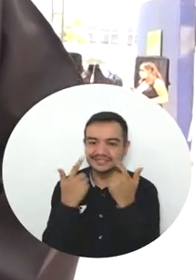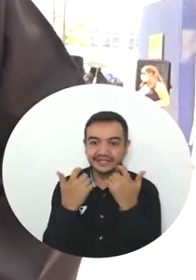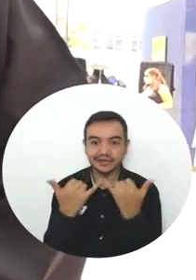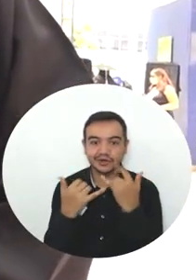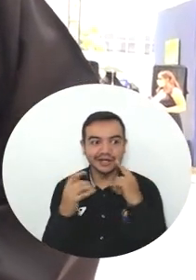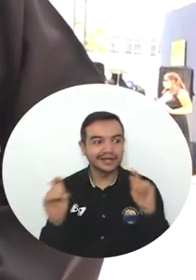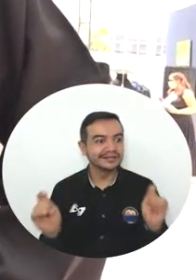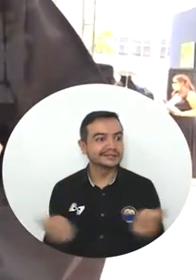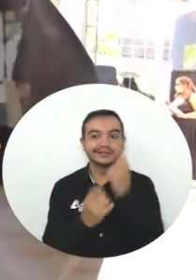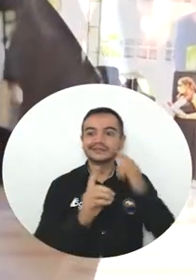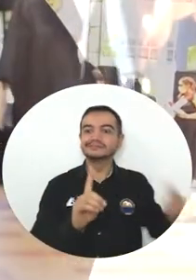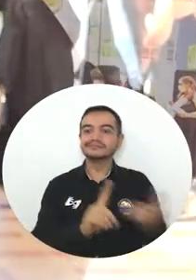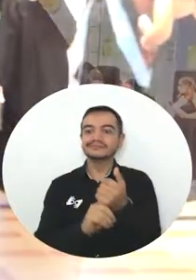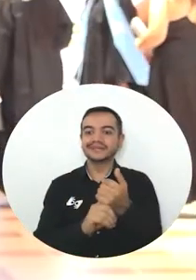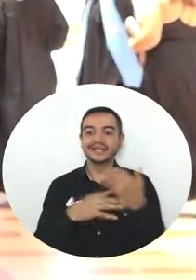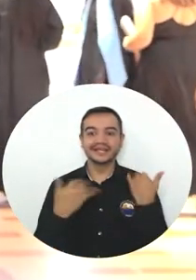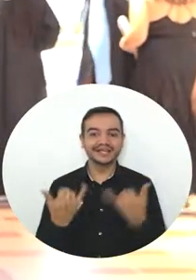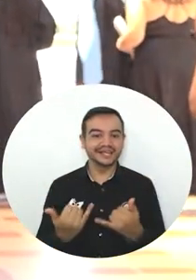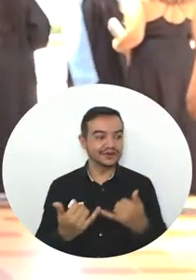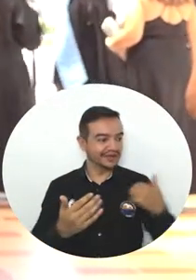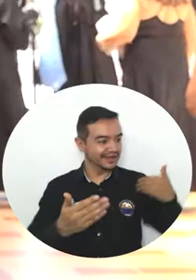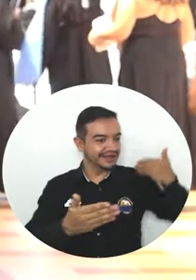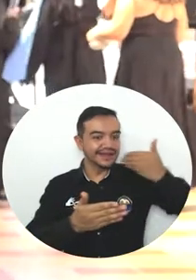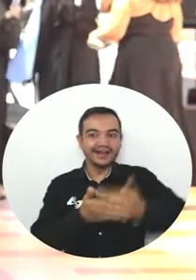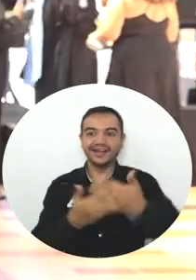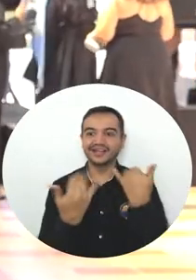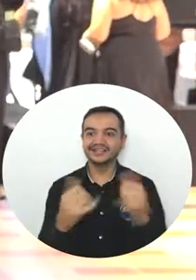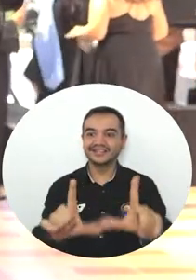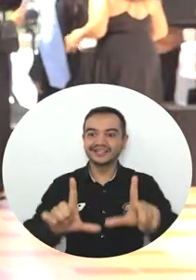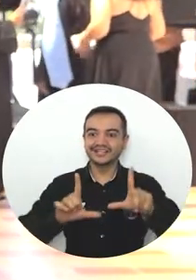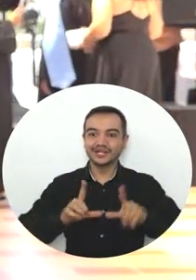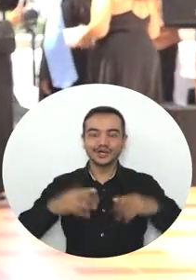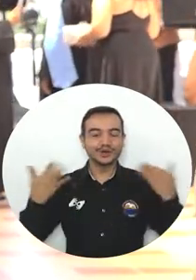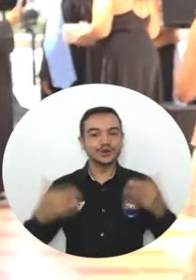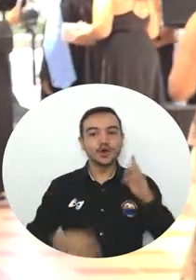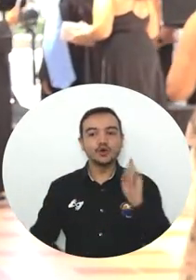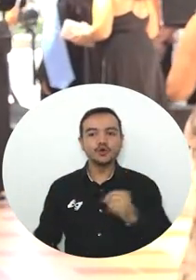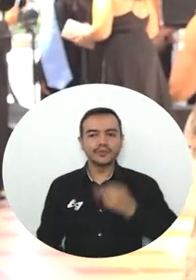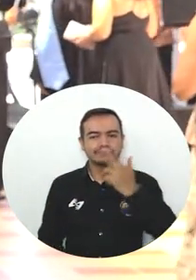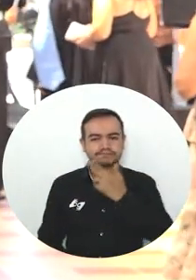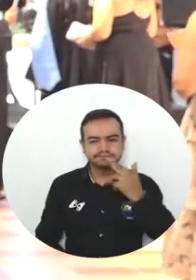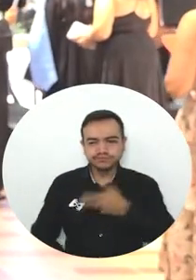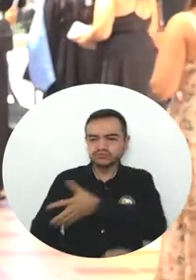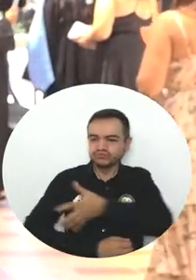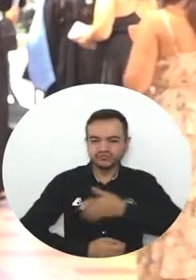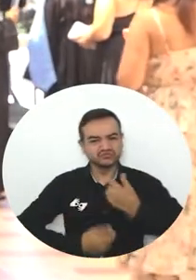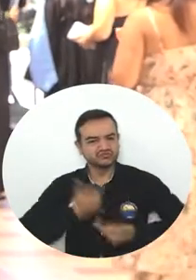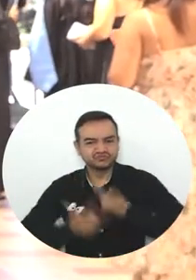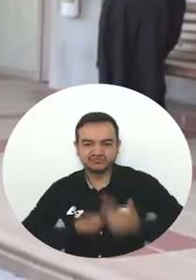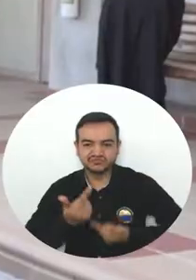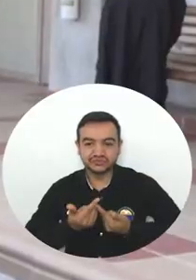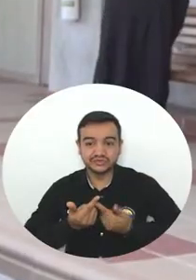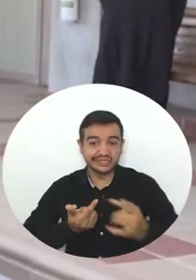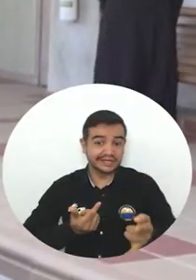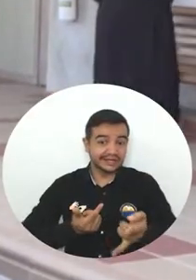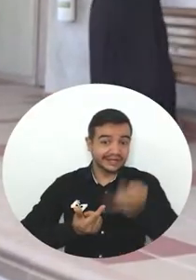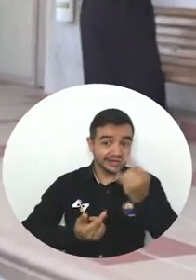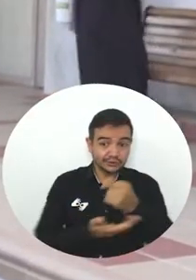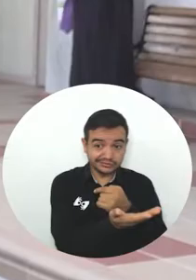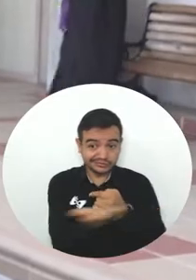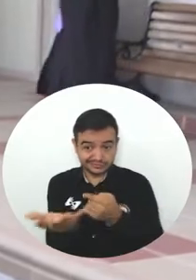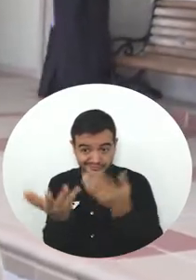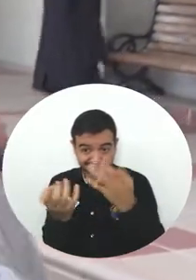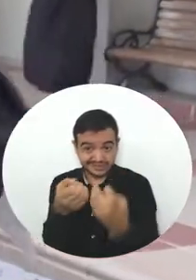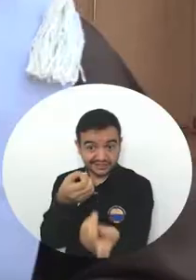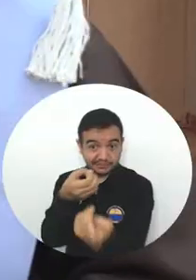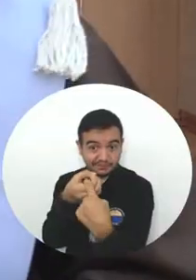logré. Ingresé y miren ahora el resultado del fruto del sacrificio y la perseverancia. Y si por algún